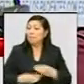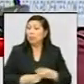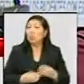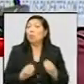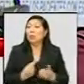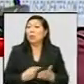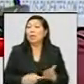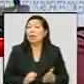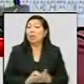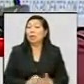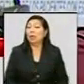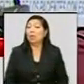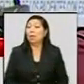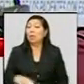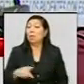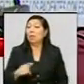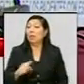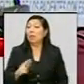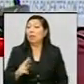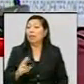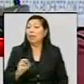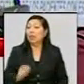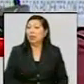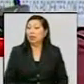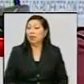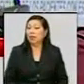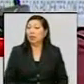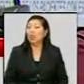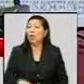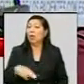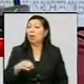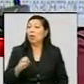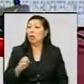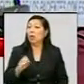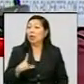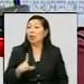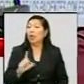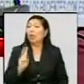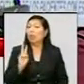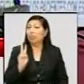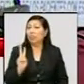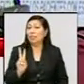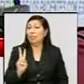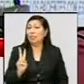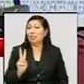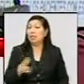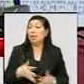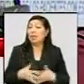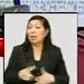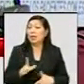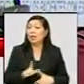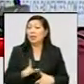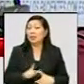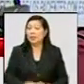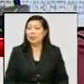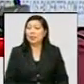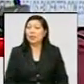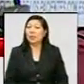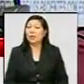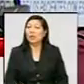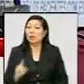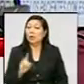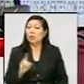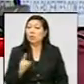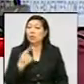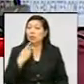¿Por qué el doctor Carlos Montero y el doctor Mariano Noel, dos referentes de Latinoamérica, usan los